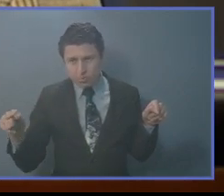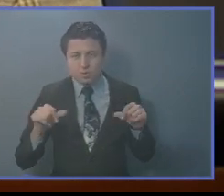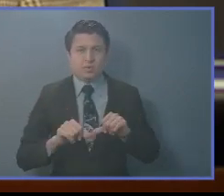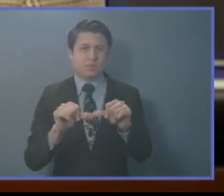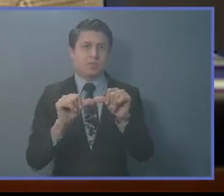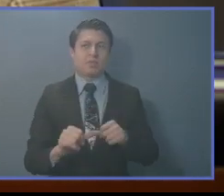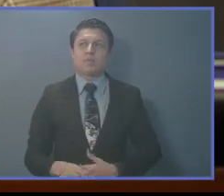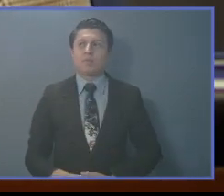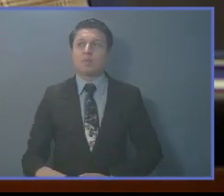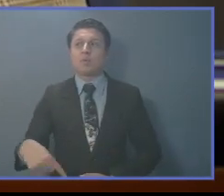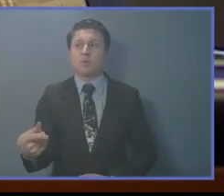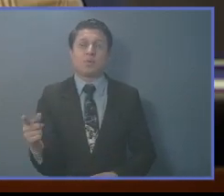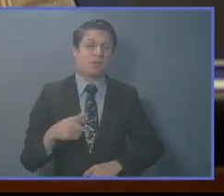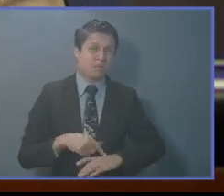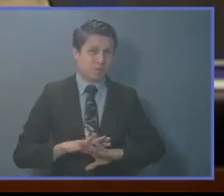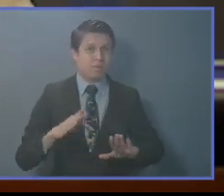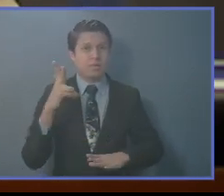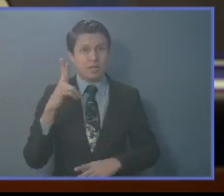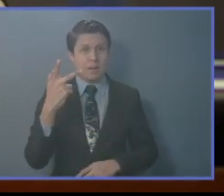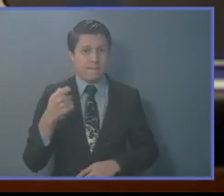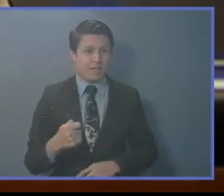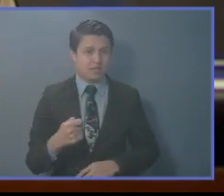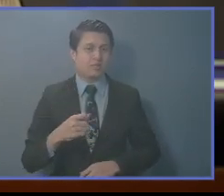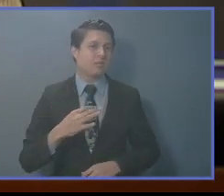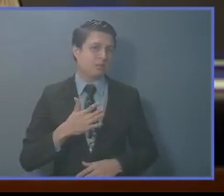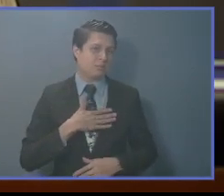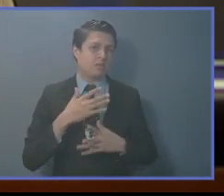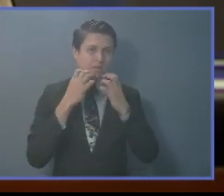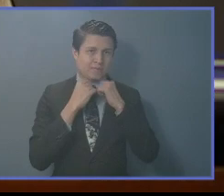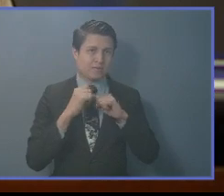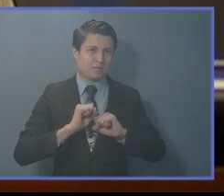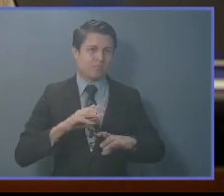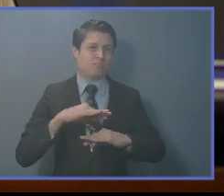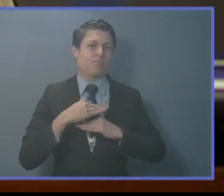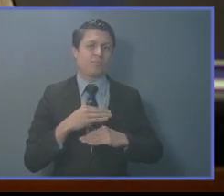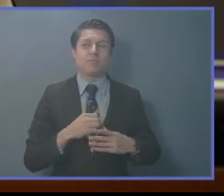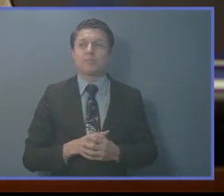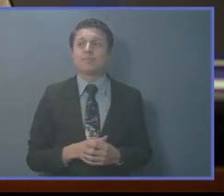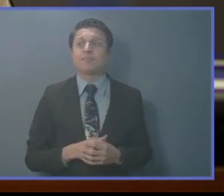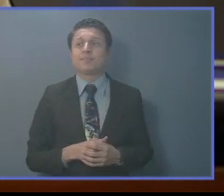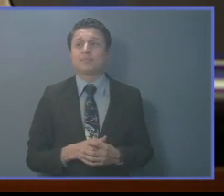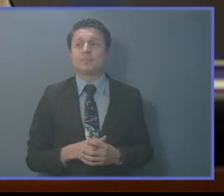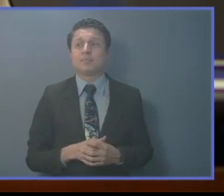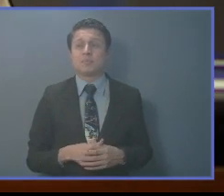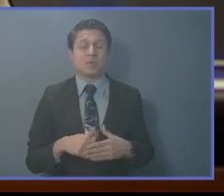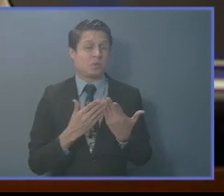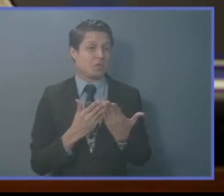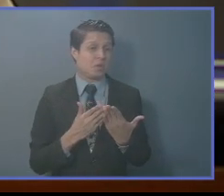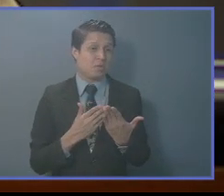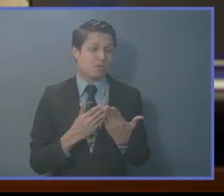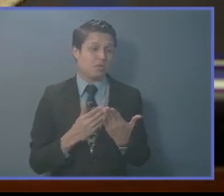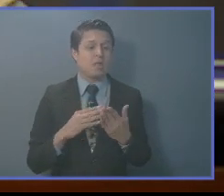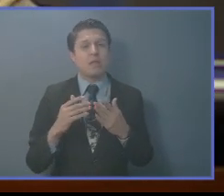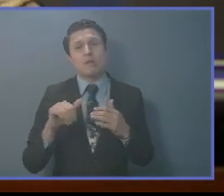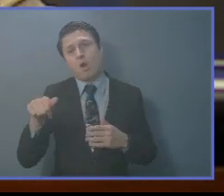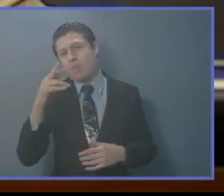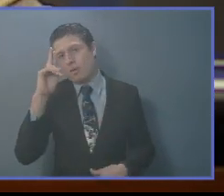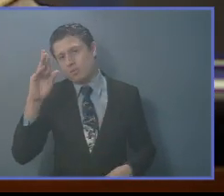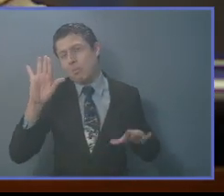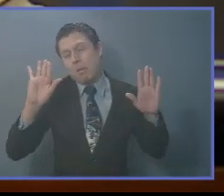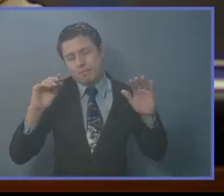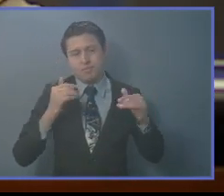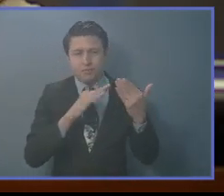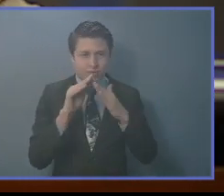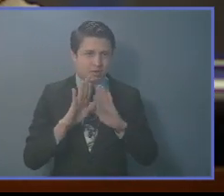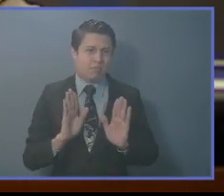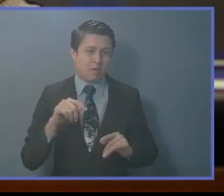después de haberse concluido la misma, salvo que existan causas legales de terminación de la relación laboral sin responsabilidad para el patrono. Las cuarentenas